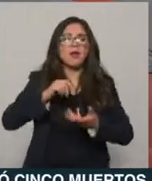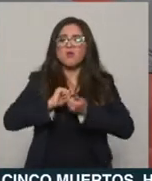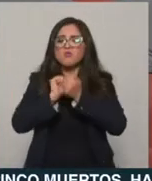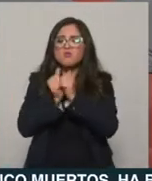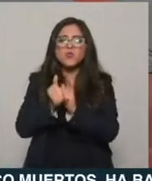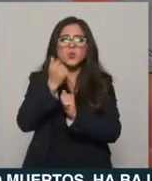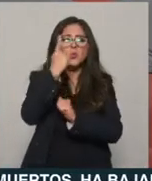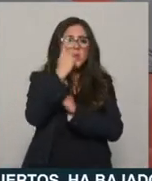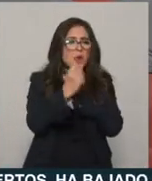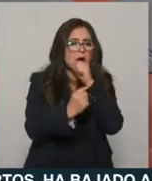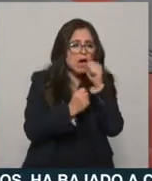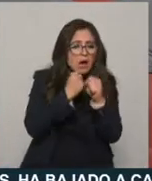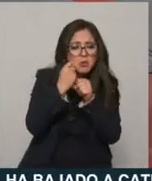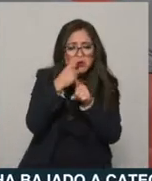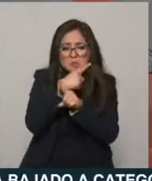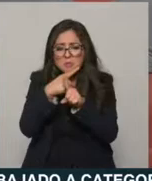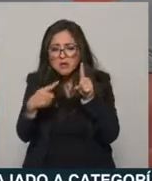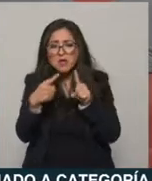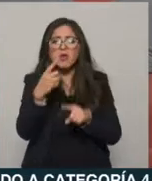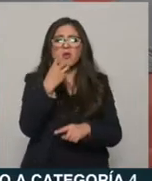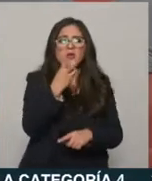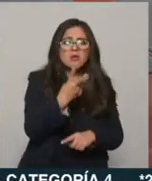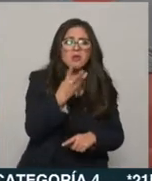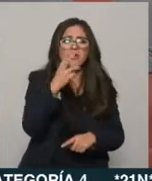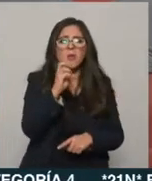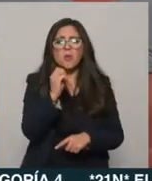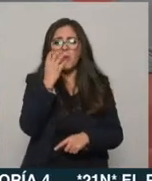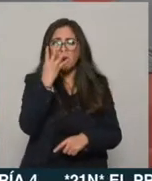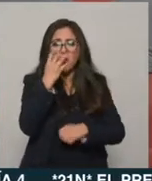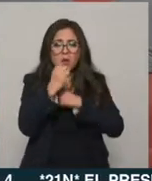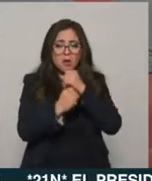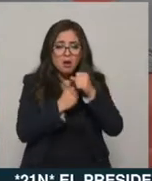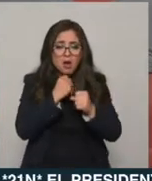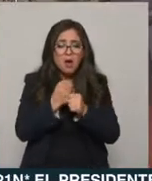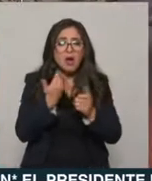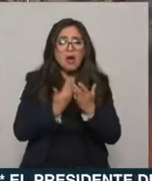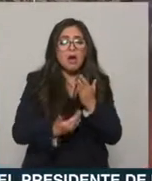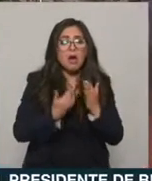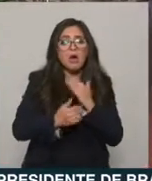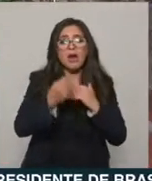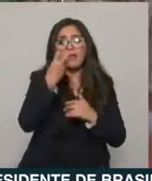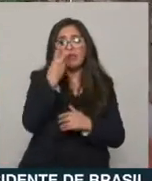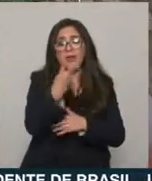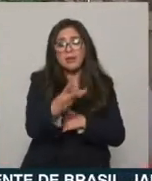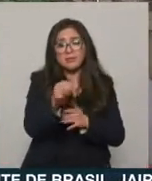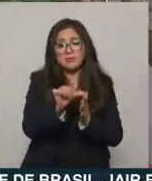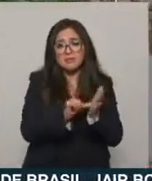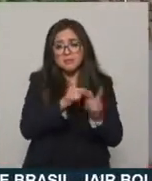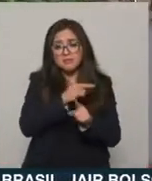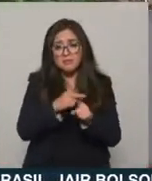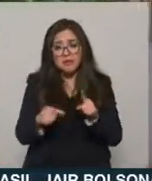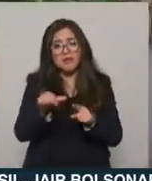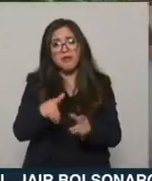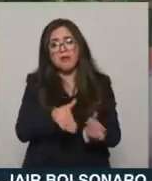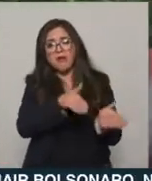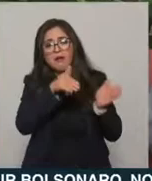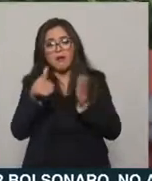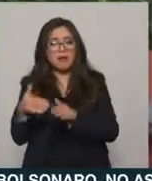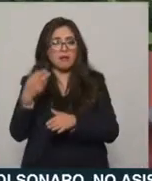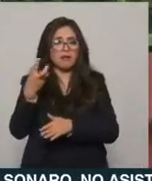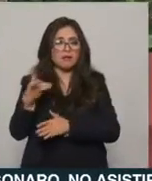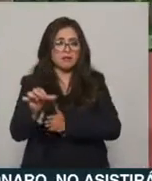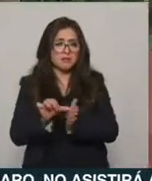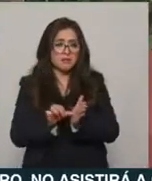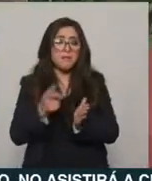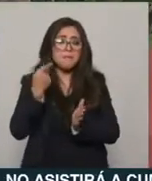tardábamos de año y medio a 3, 4 años, ahora tardamos aproximadamente 1 mes y medio a 3 meses, es el lapso máximo para el dictado de una sentencia. Y en este sentido, desde